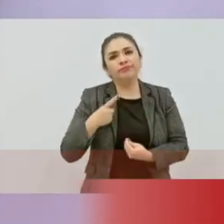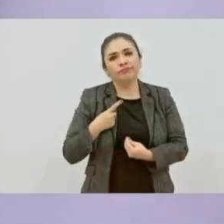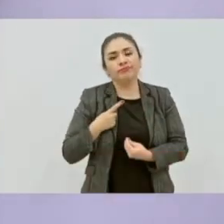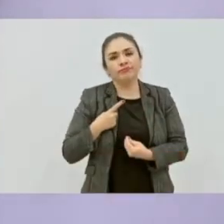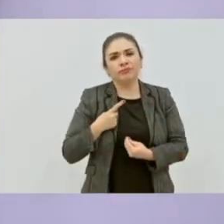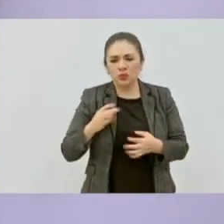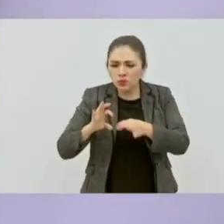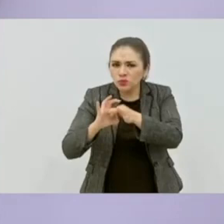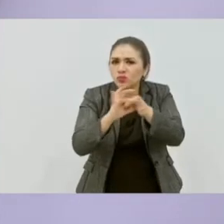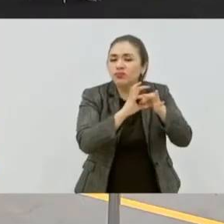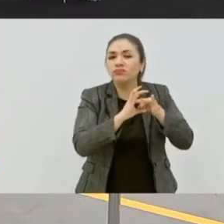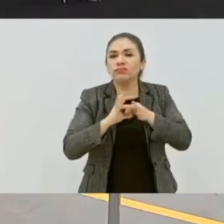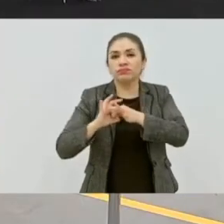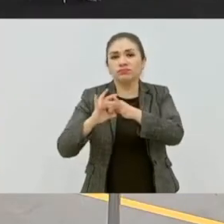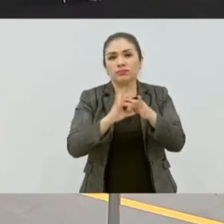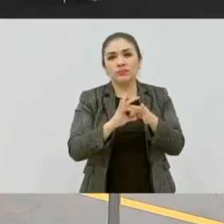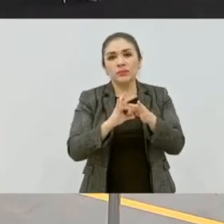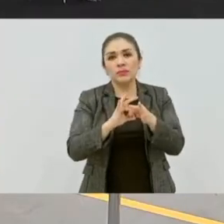unidos,